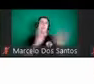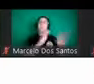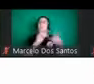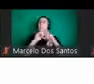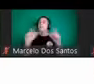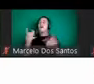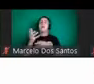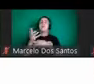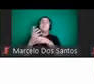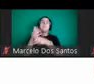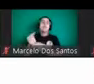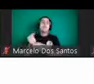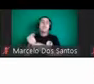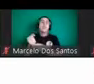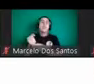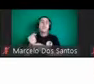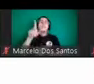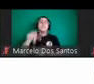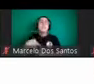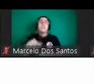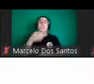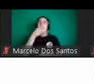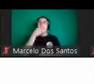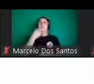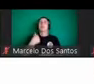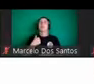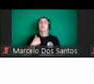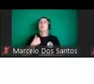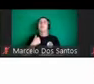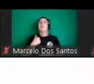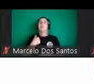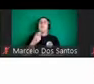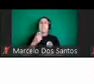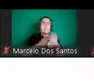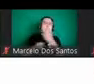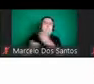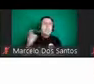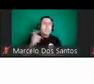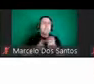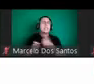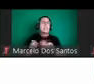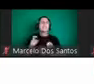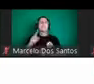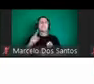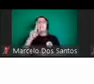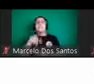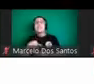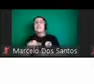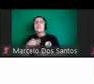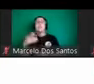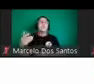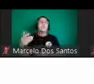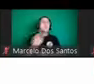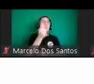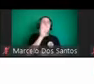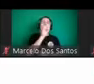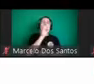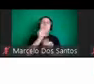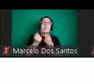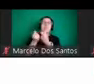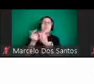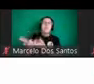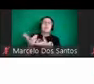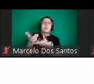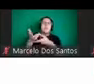todos esos elementos, estrategias, todas las acciones que se implementan con el objetivo de poder facilitar el